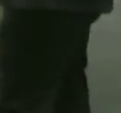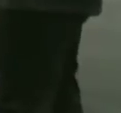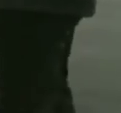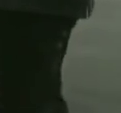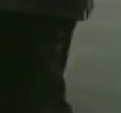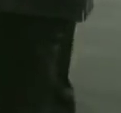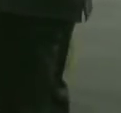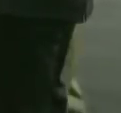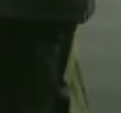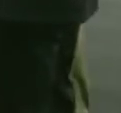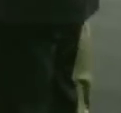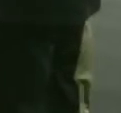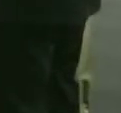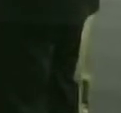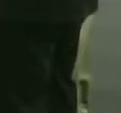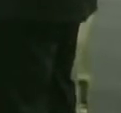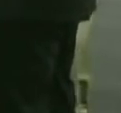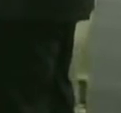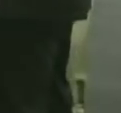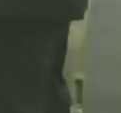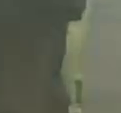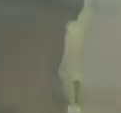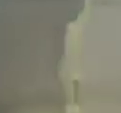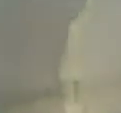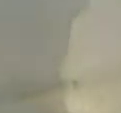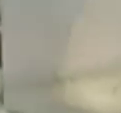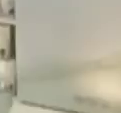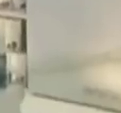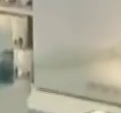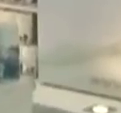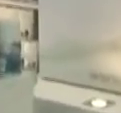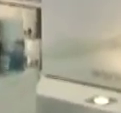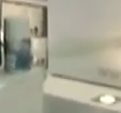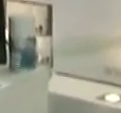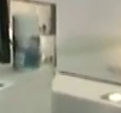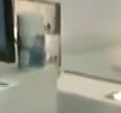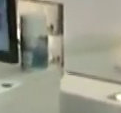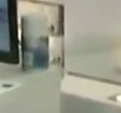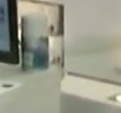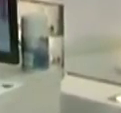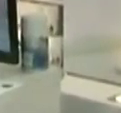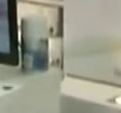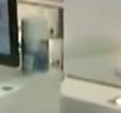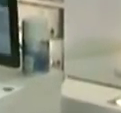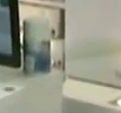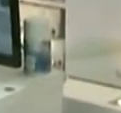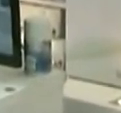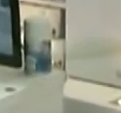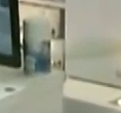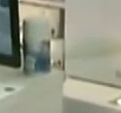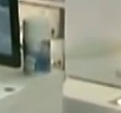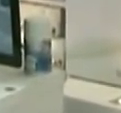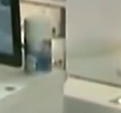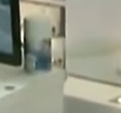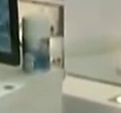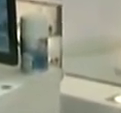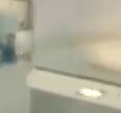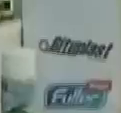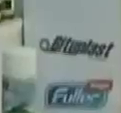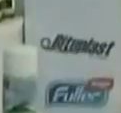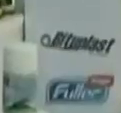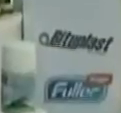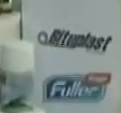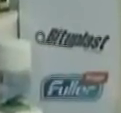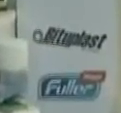produciendo inclusive un asfalto en spray y grasa. ¿Asfalto en spray? Sí, es un invento venezolano. ¿Verdad? ¿Y qué